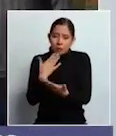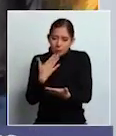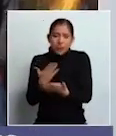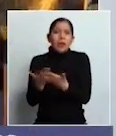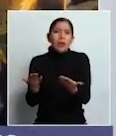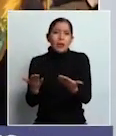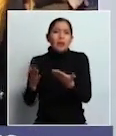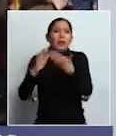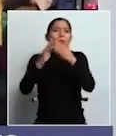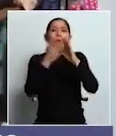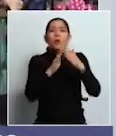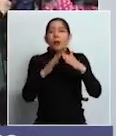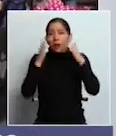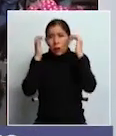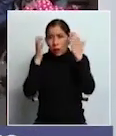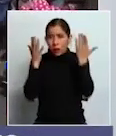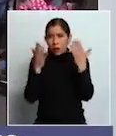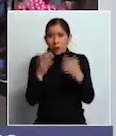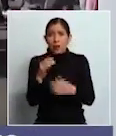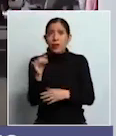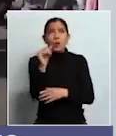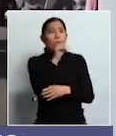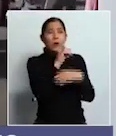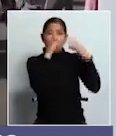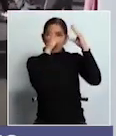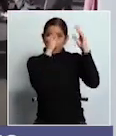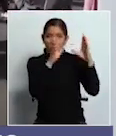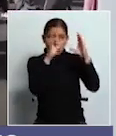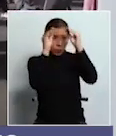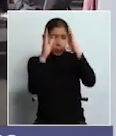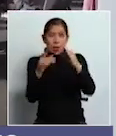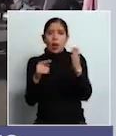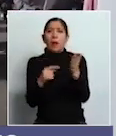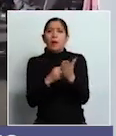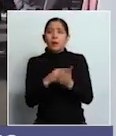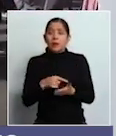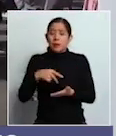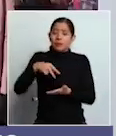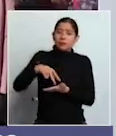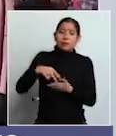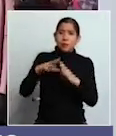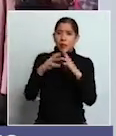es para los mismos profesores perjudicial pasar en este ambiente,